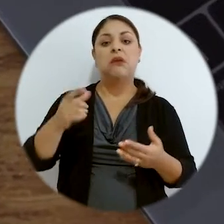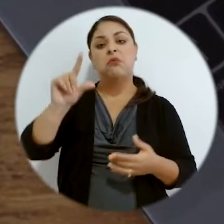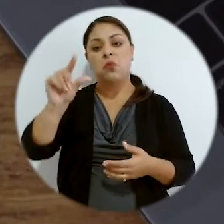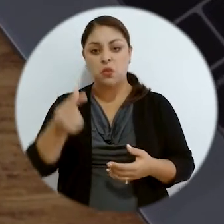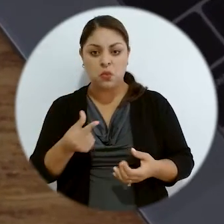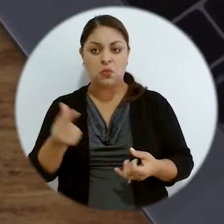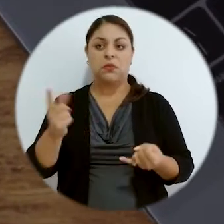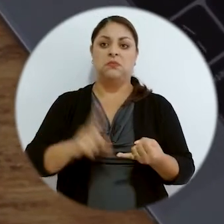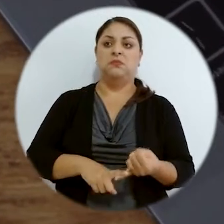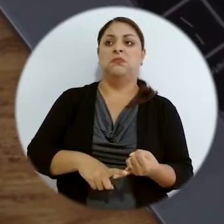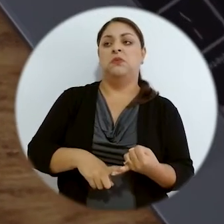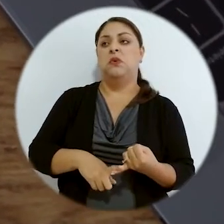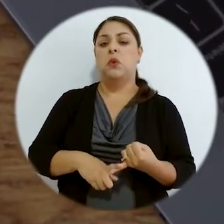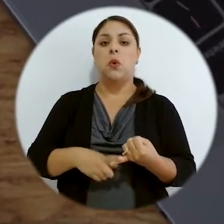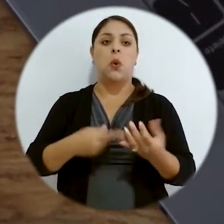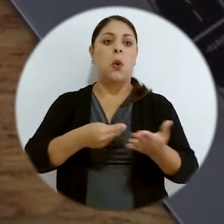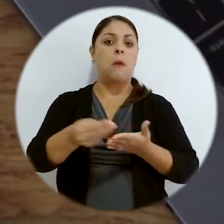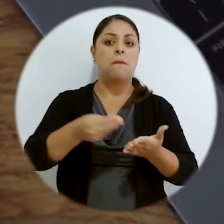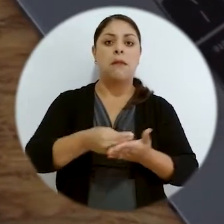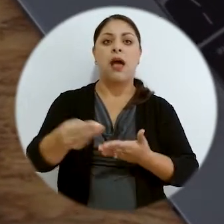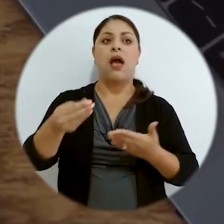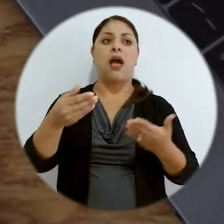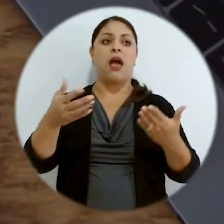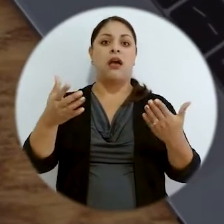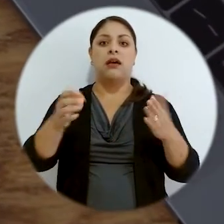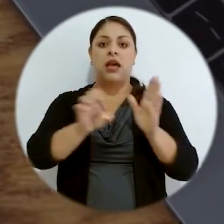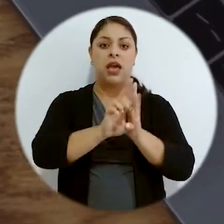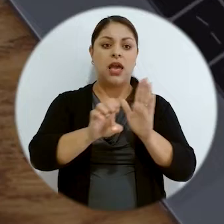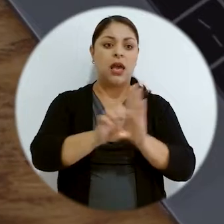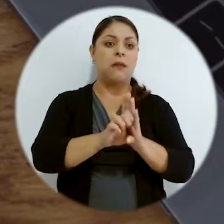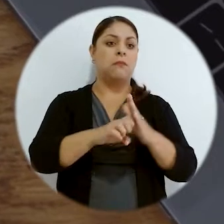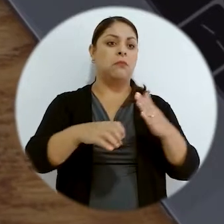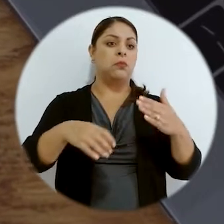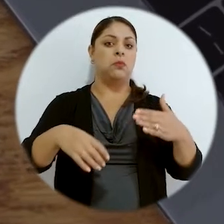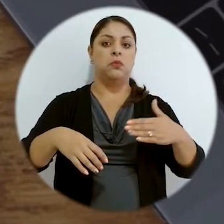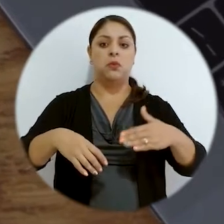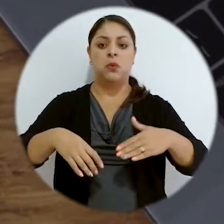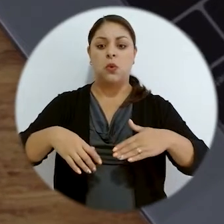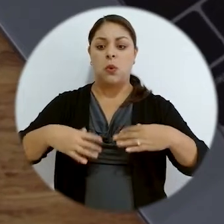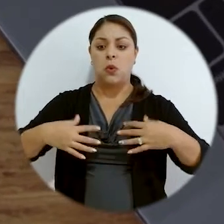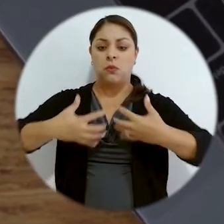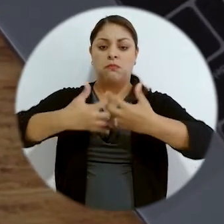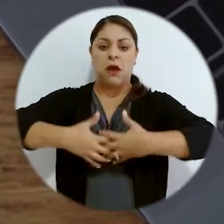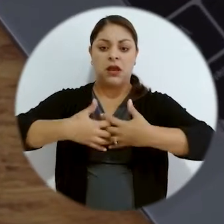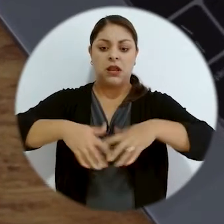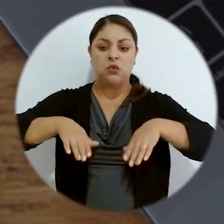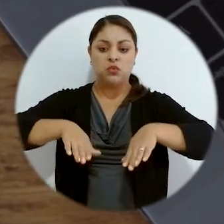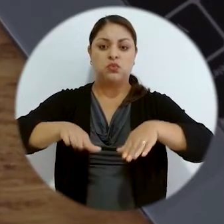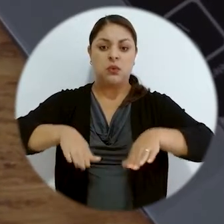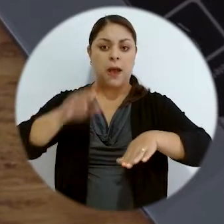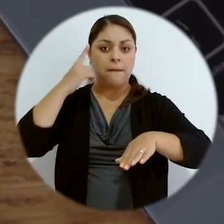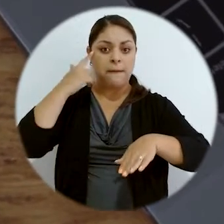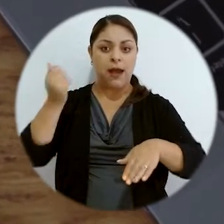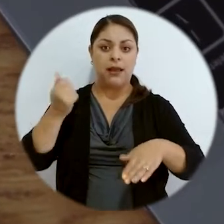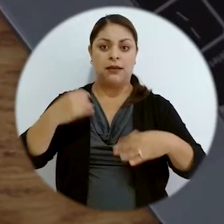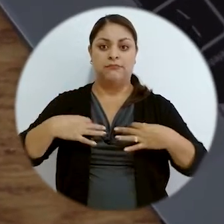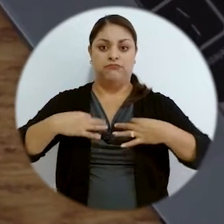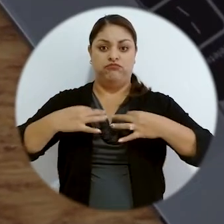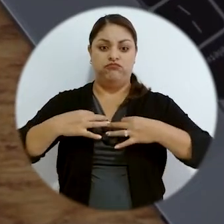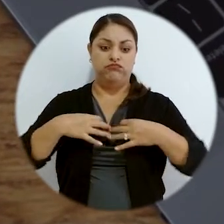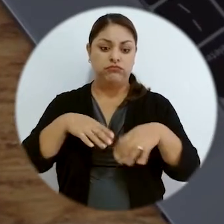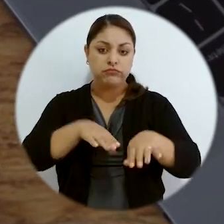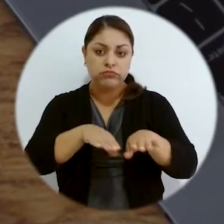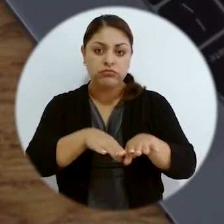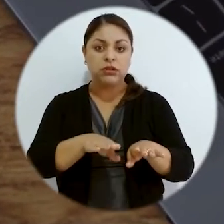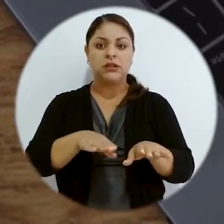transporte de comidas, o cuando tiene que comprar una máquina de coser para hacer, digamos, una labor, una mujer en su hogar, tiene que acudir